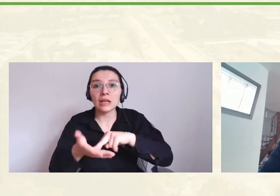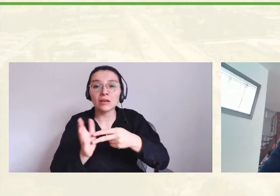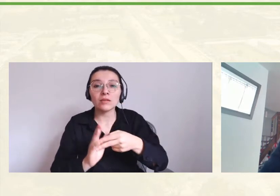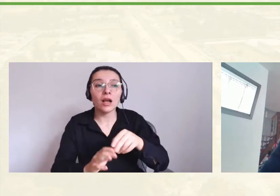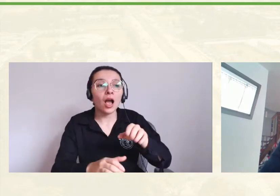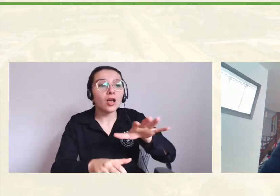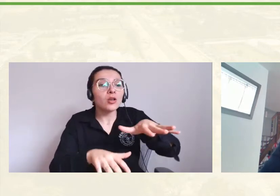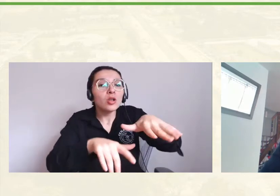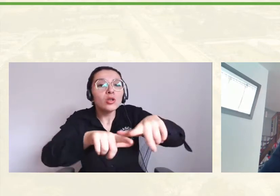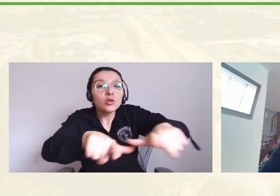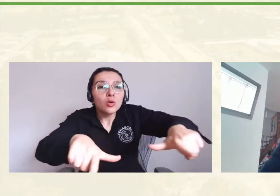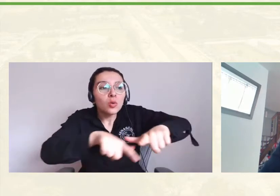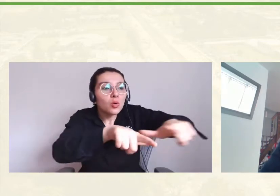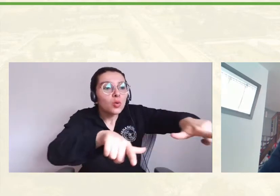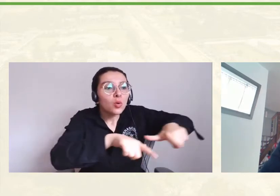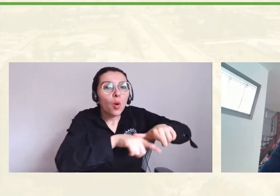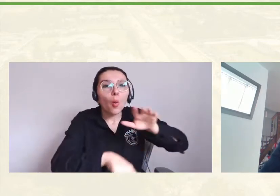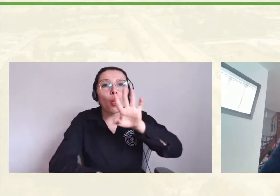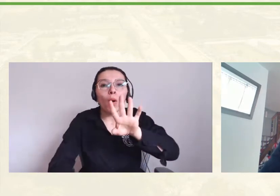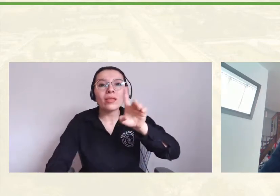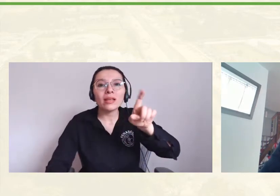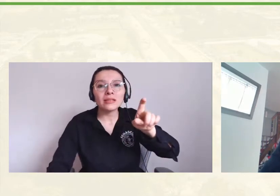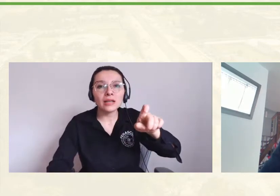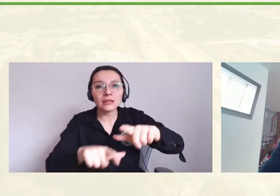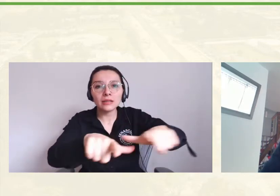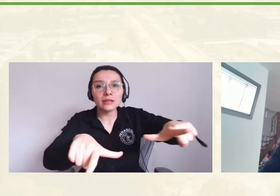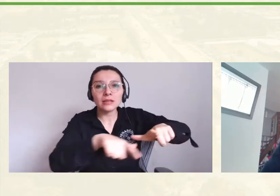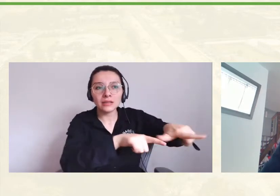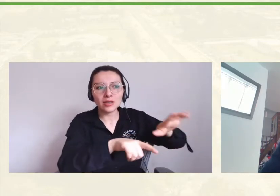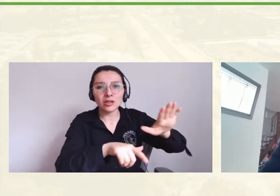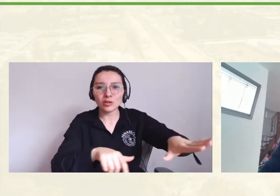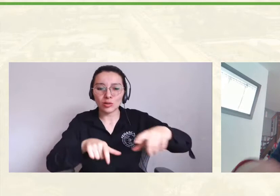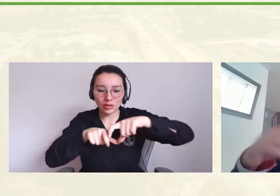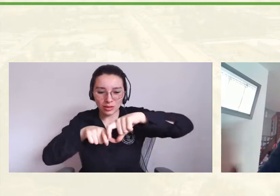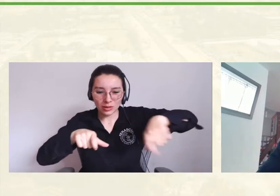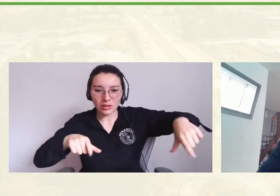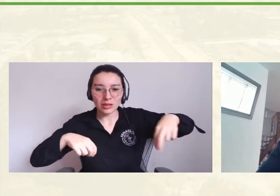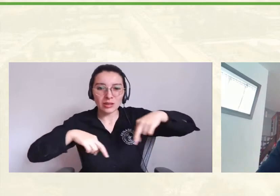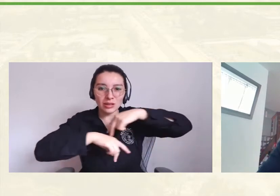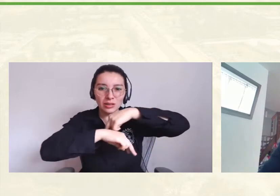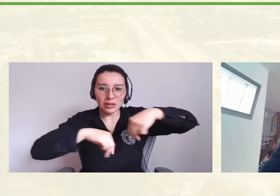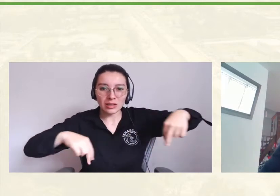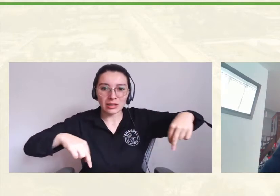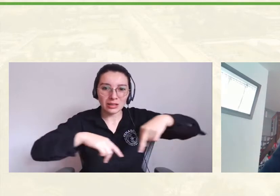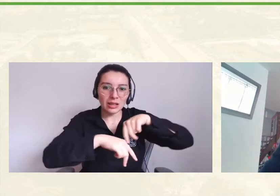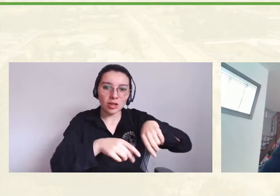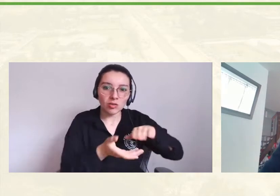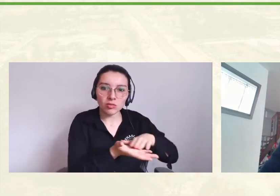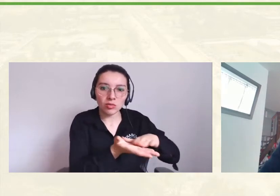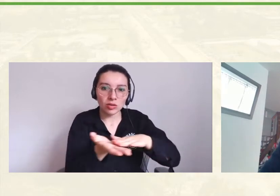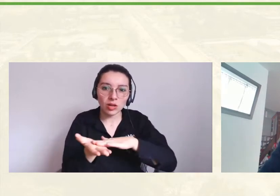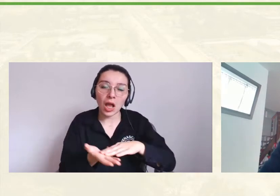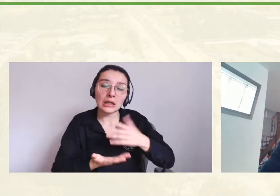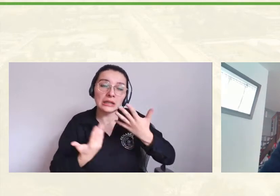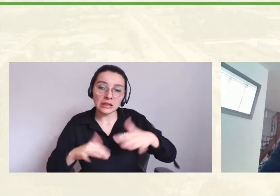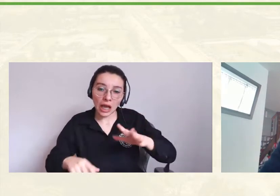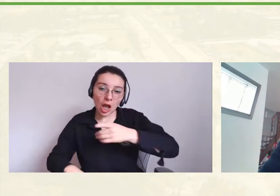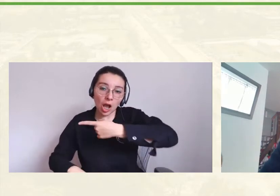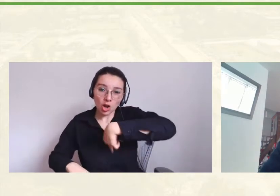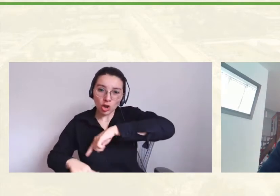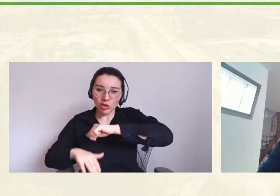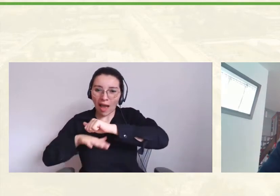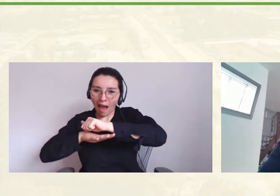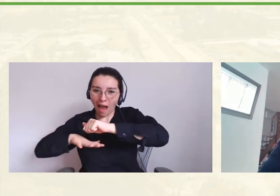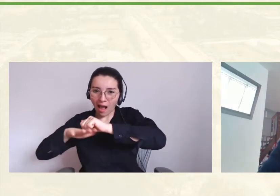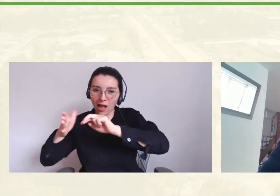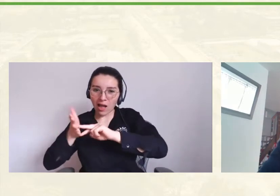esos 3 segmentos de andenes que están ellos postulando. Esos 46 predios ya nuestra área técnica lo definió y finalmente